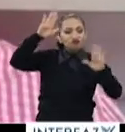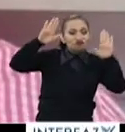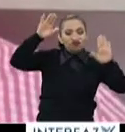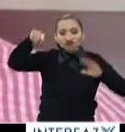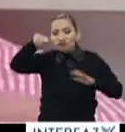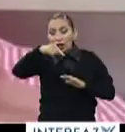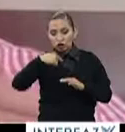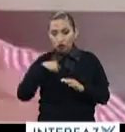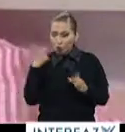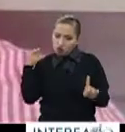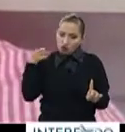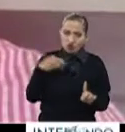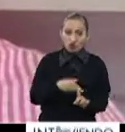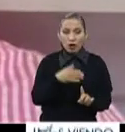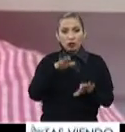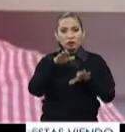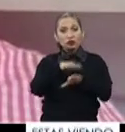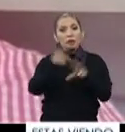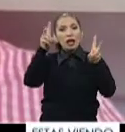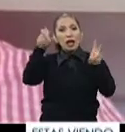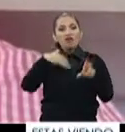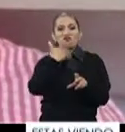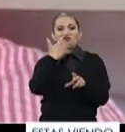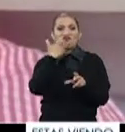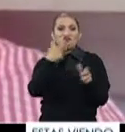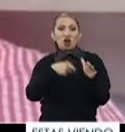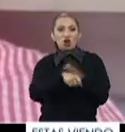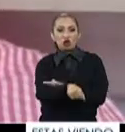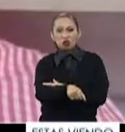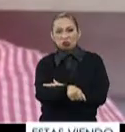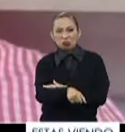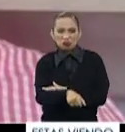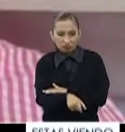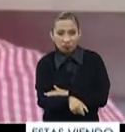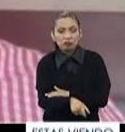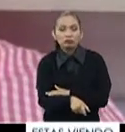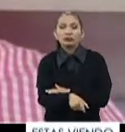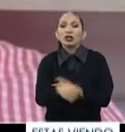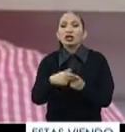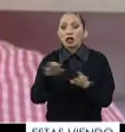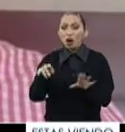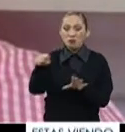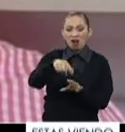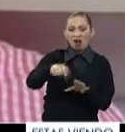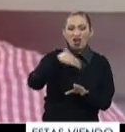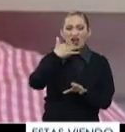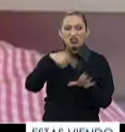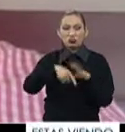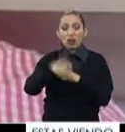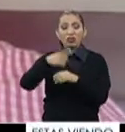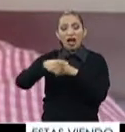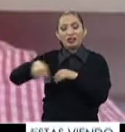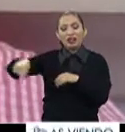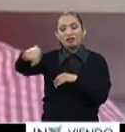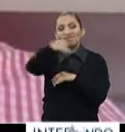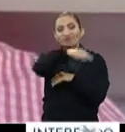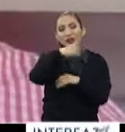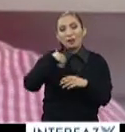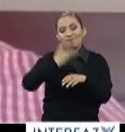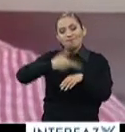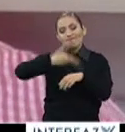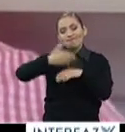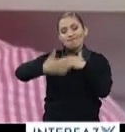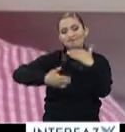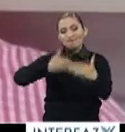fue específicamente sobre corrupción y cómo la corrupción ha afectado básicamente todos los